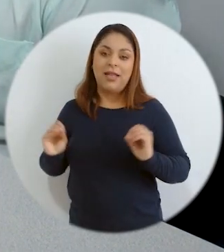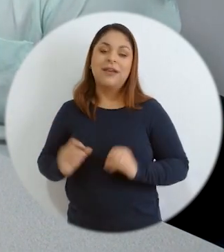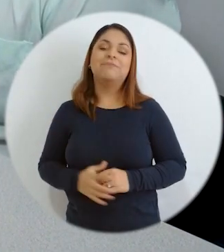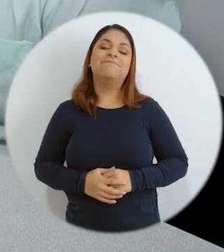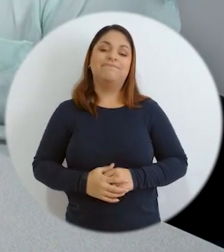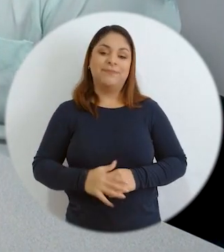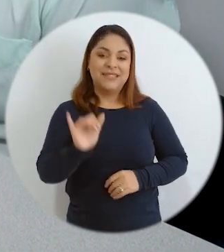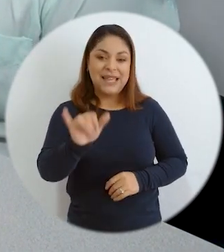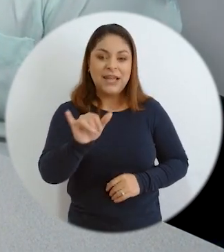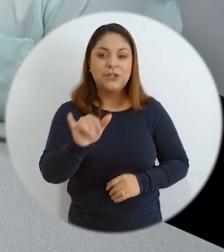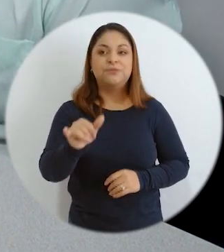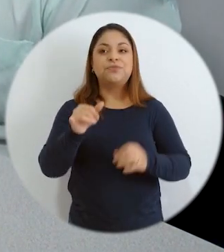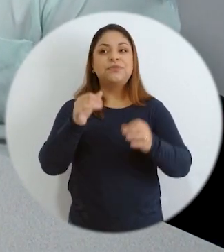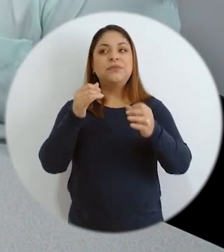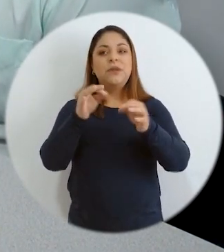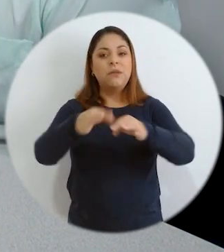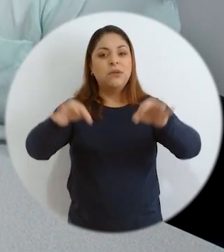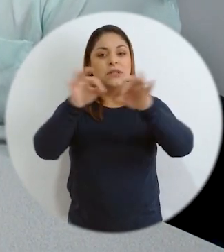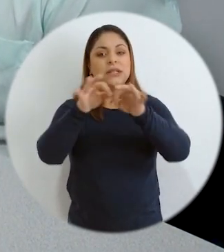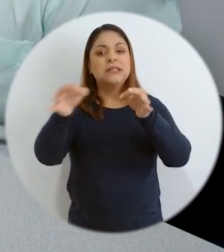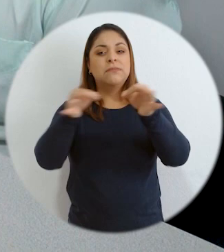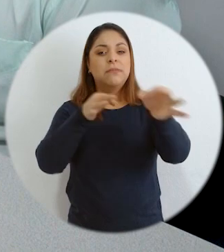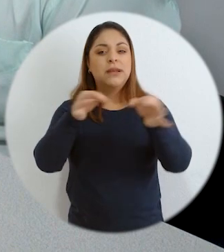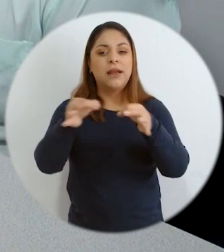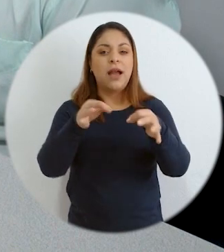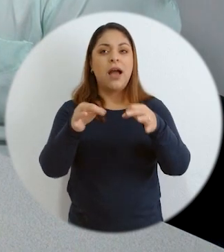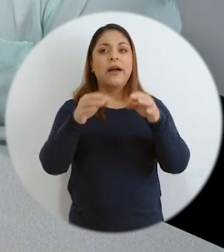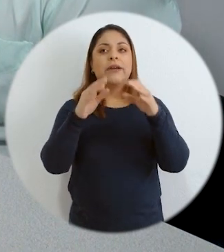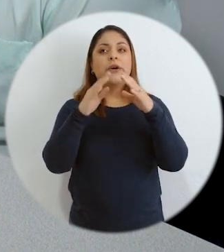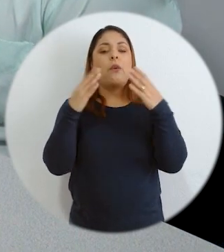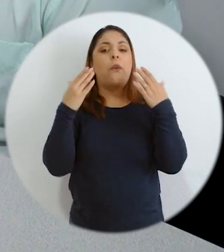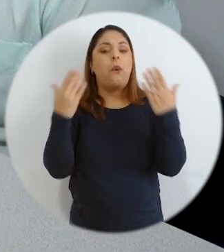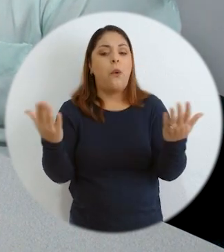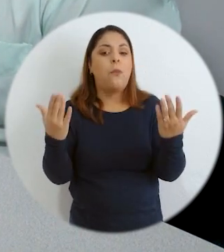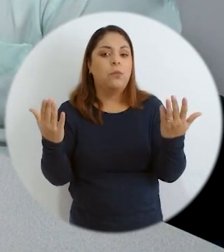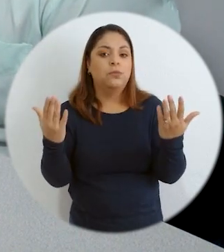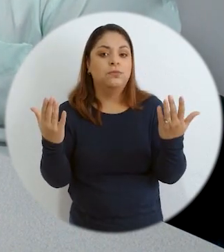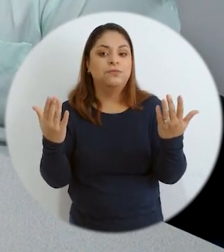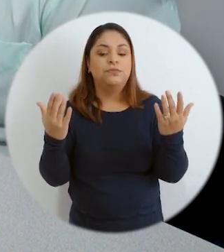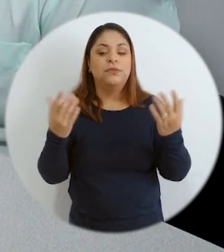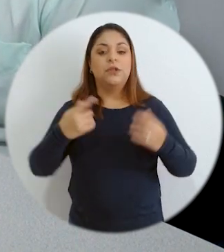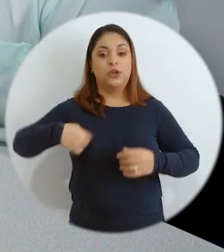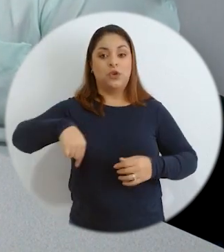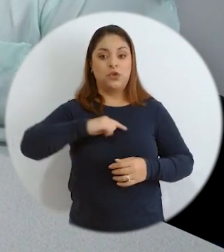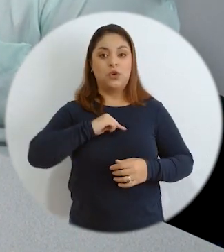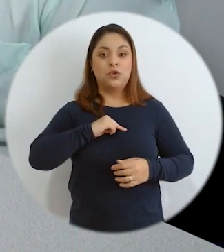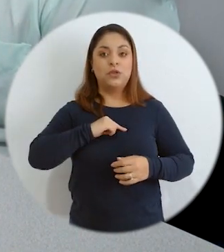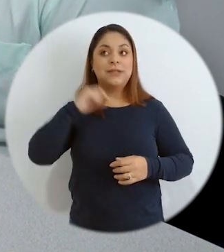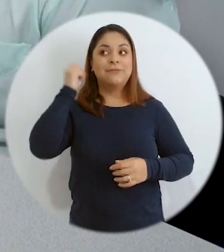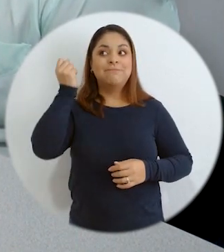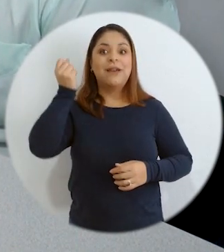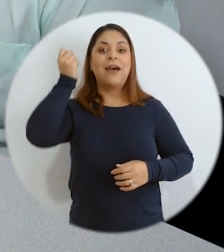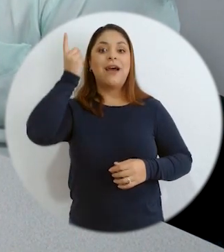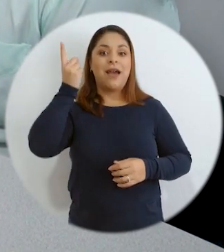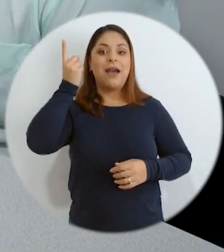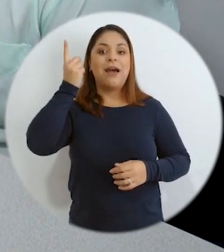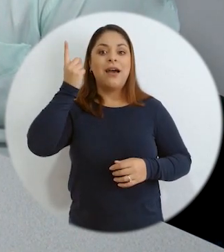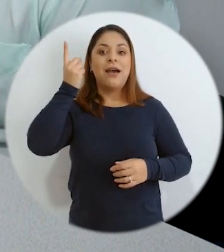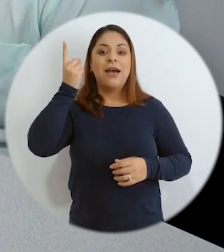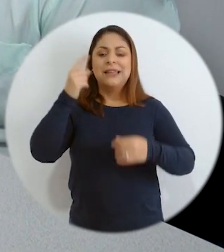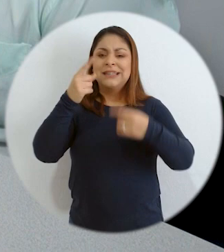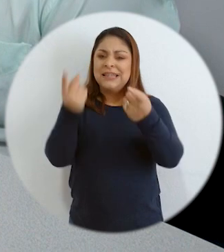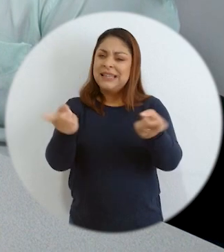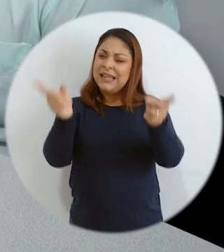a explicar ya no solamente cómo se relacionan los factores, sino a encontrar las causas de los cambios. Y aquí, me parece, estamos acercándonos